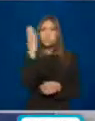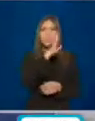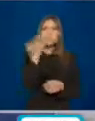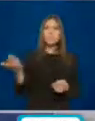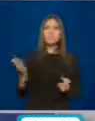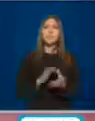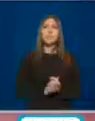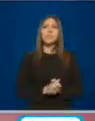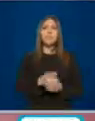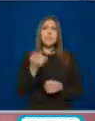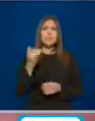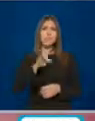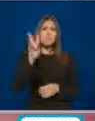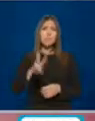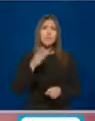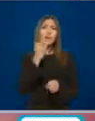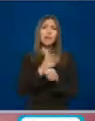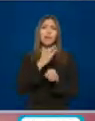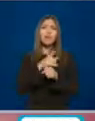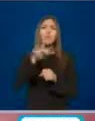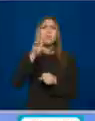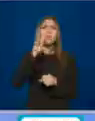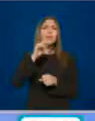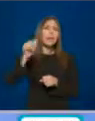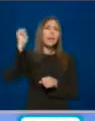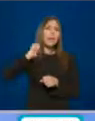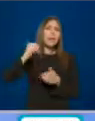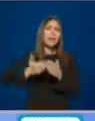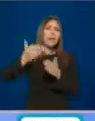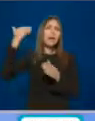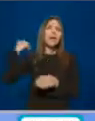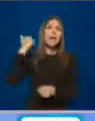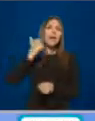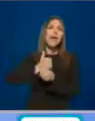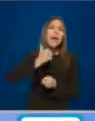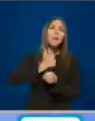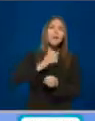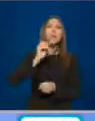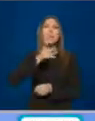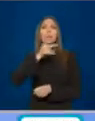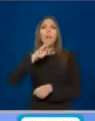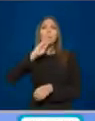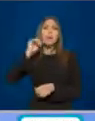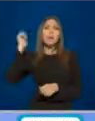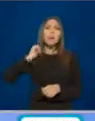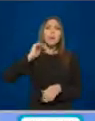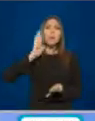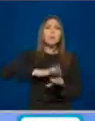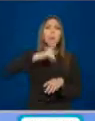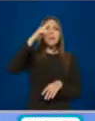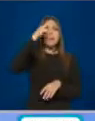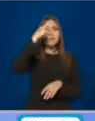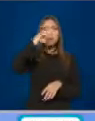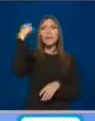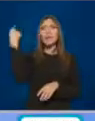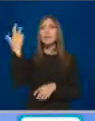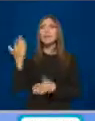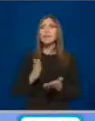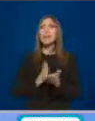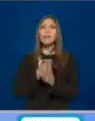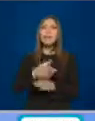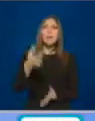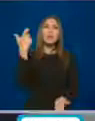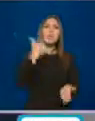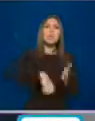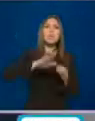ahora tú volteas a ver las generaciones anteriores, como la de nuestros abuelos, nuestros mismos padres, y era mucho más fácil tener este acceso a la compra de